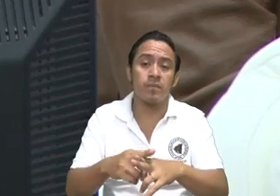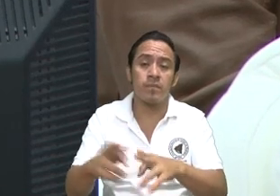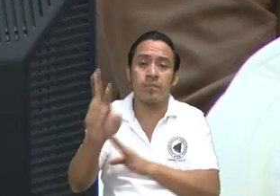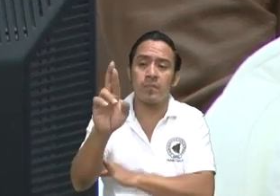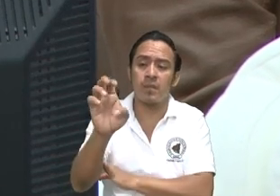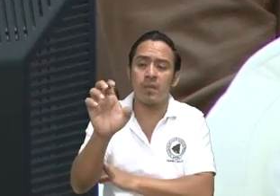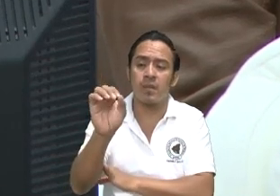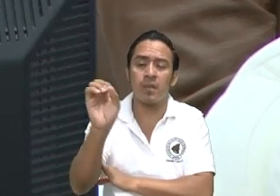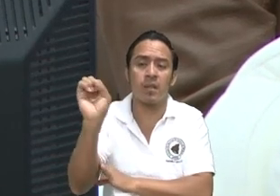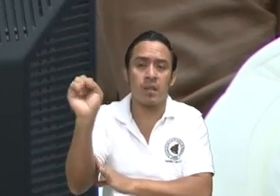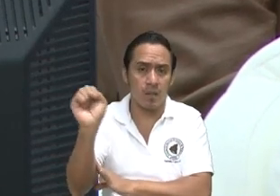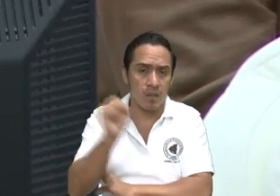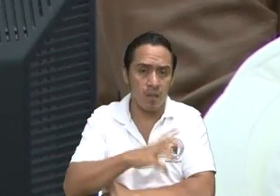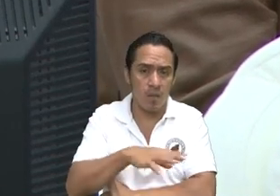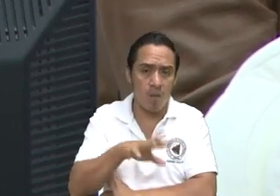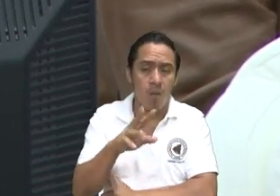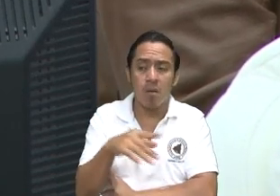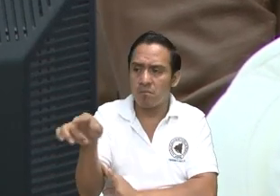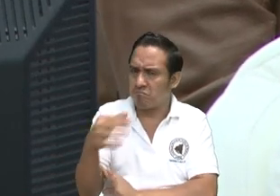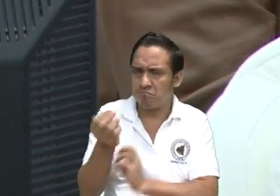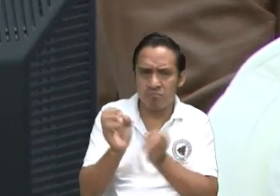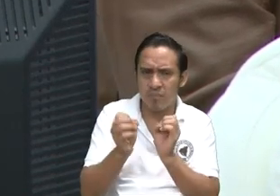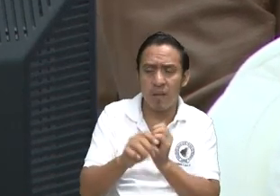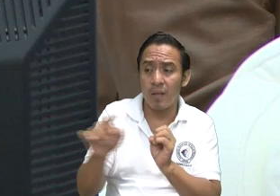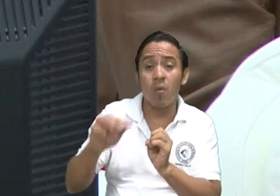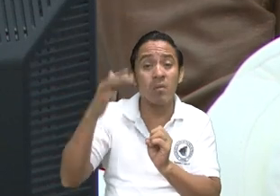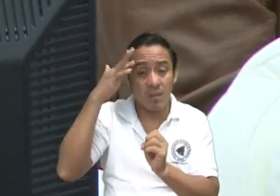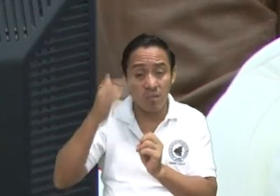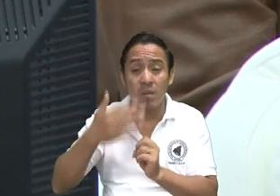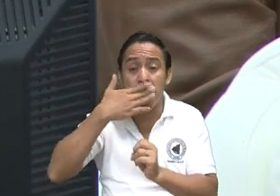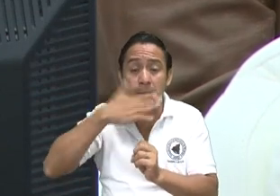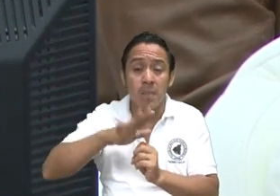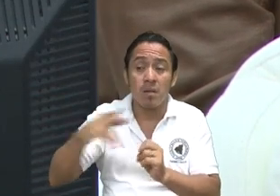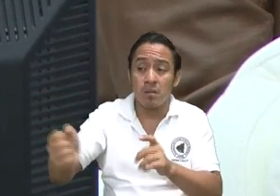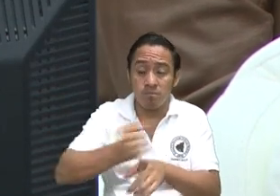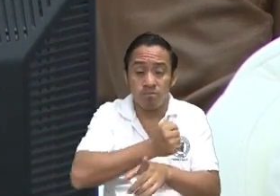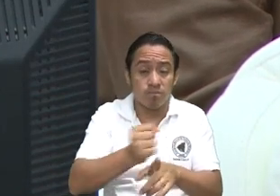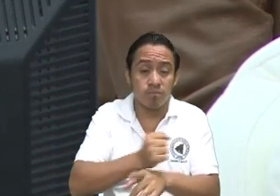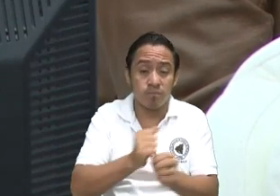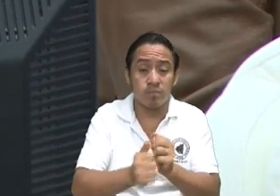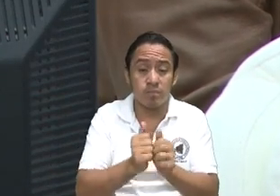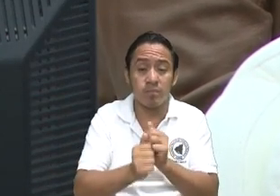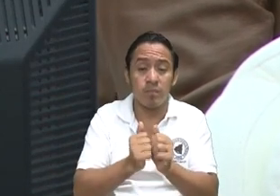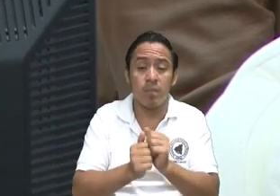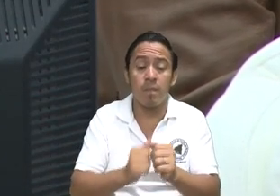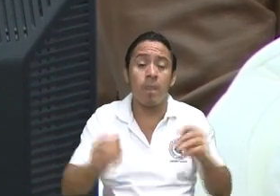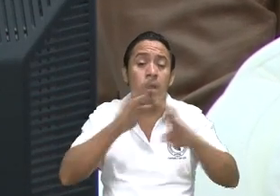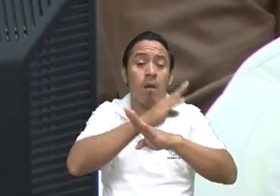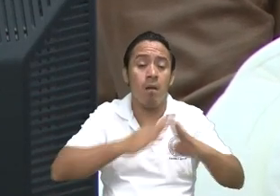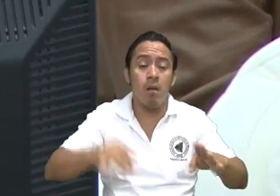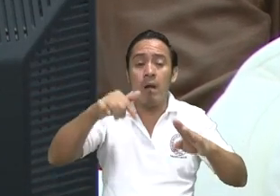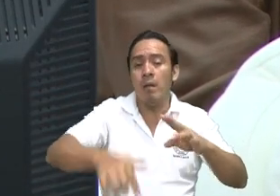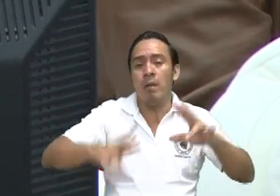reos políticos, que no eran más que criminales, delincuentes, que violentaron la paz nuevamente en